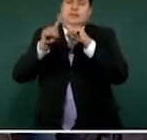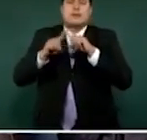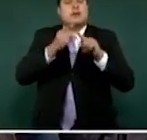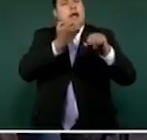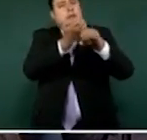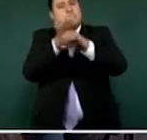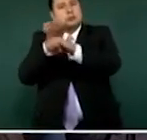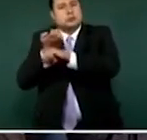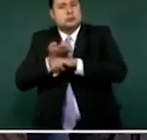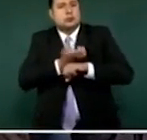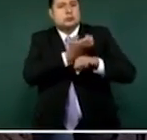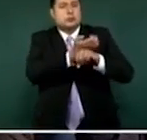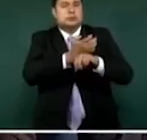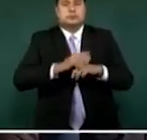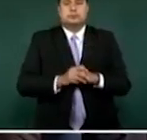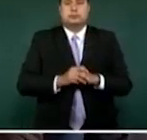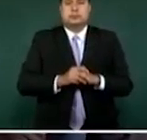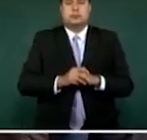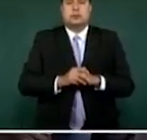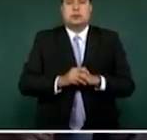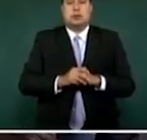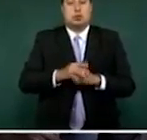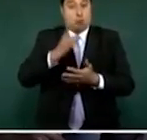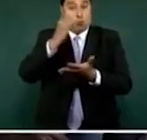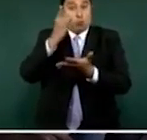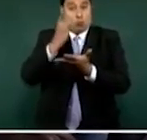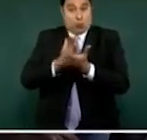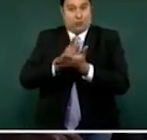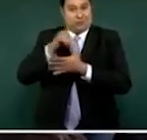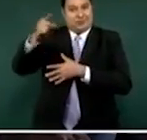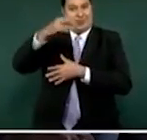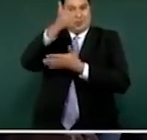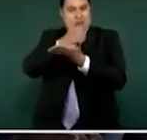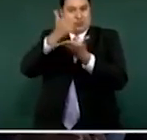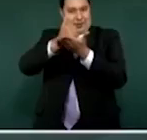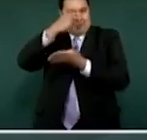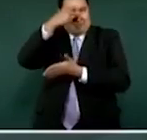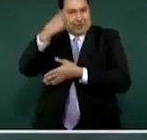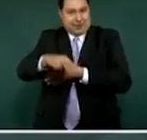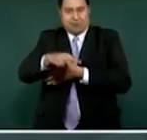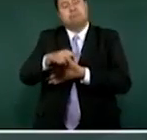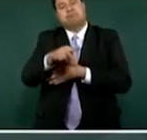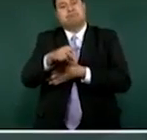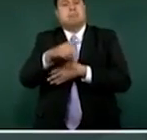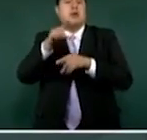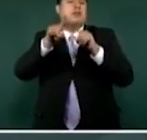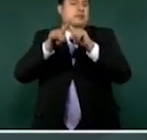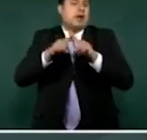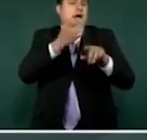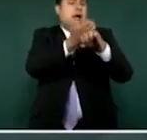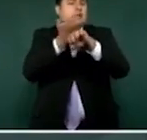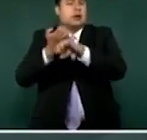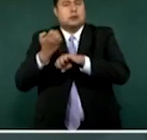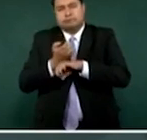federativas, no solo en Palacio Nacional, para